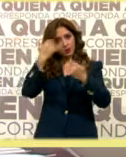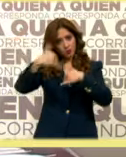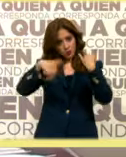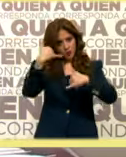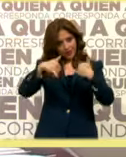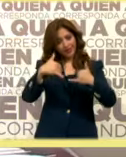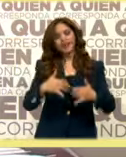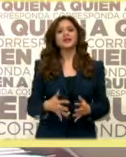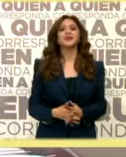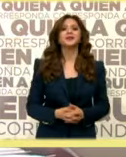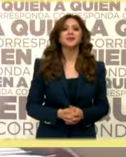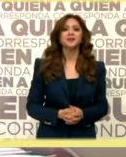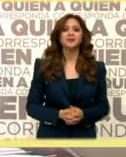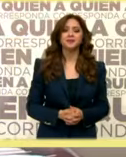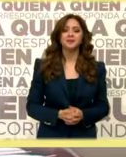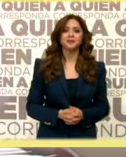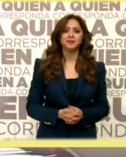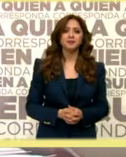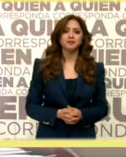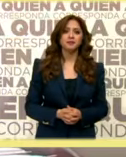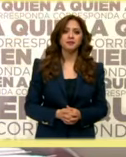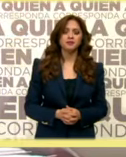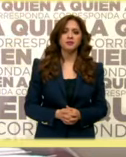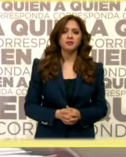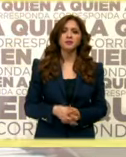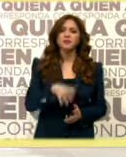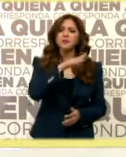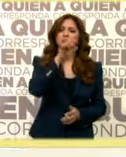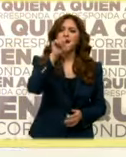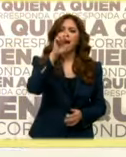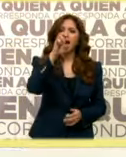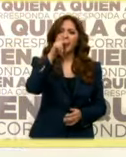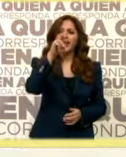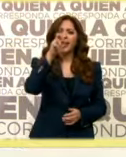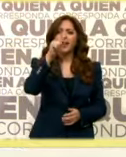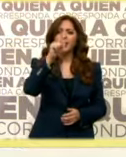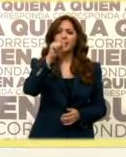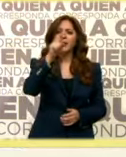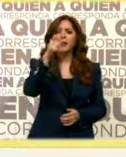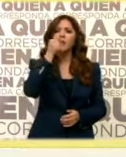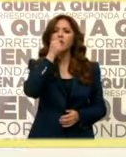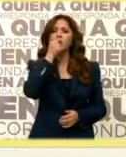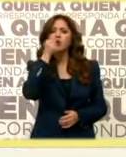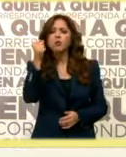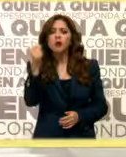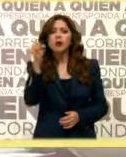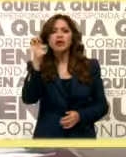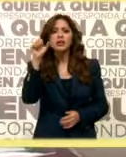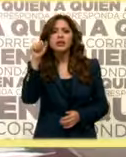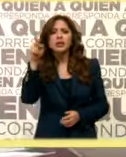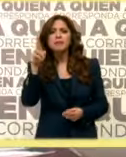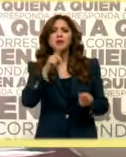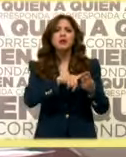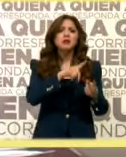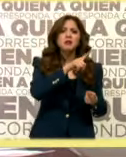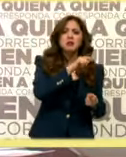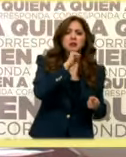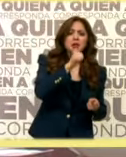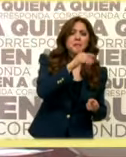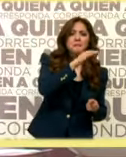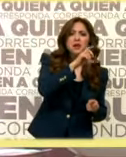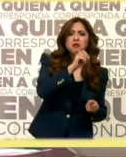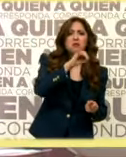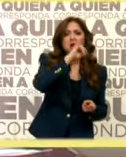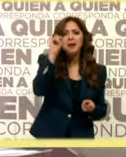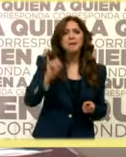pasar gentiles. Al contenedor. Oye, Anet, acércale el micrófono a... ¿Hoy no he escuchado Skimmy Abud? A ver, Skimmy